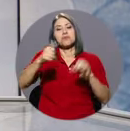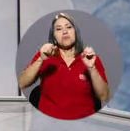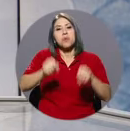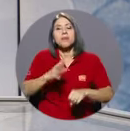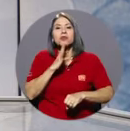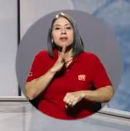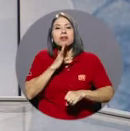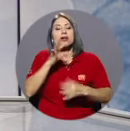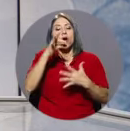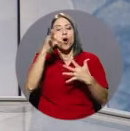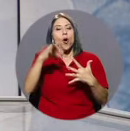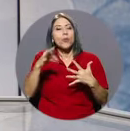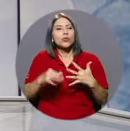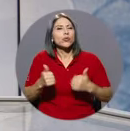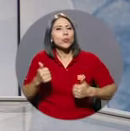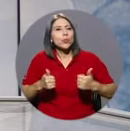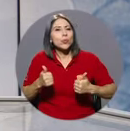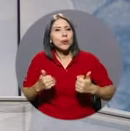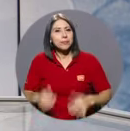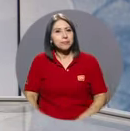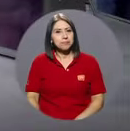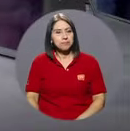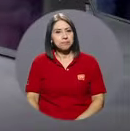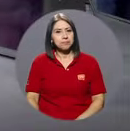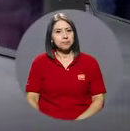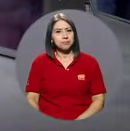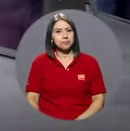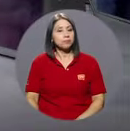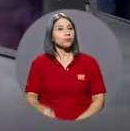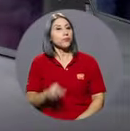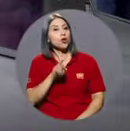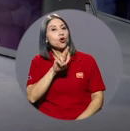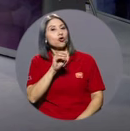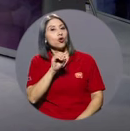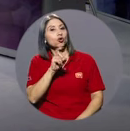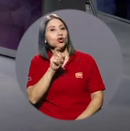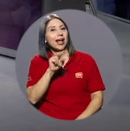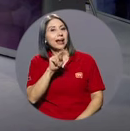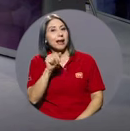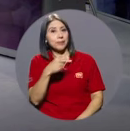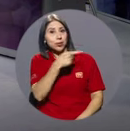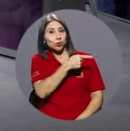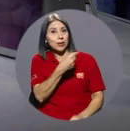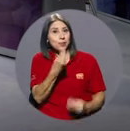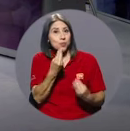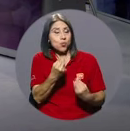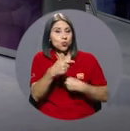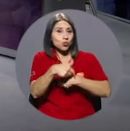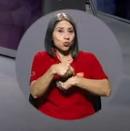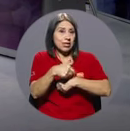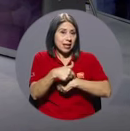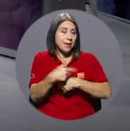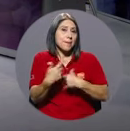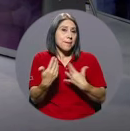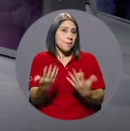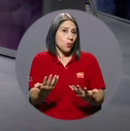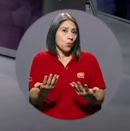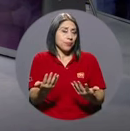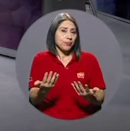cuáles deberían ser las opciones que deberíamos desarrollar. Roxana, usted tiene mucho tiempo de llevar a